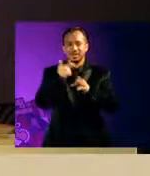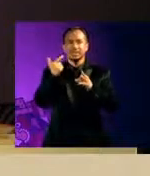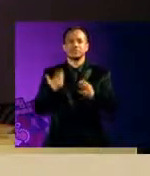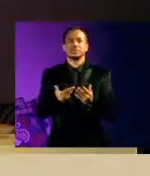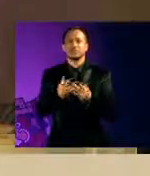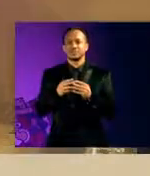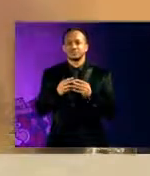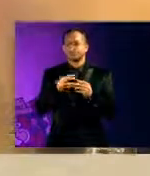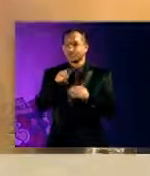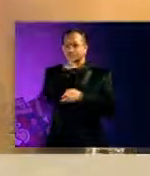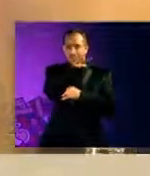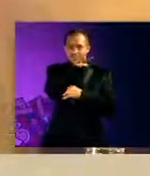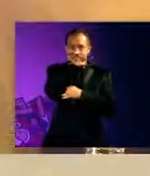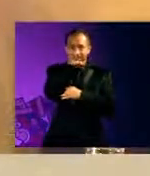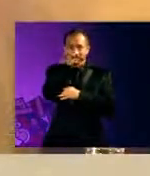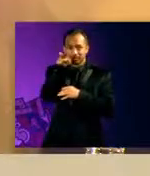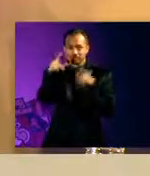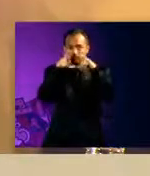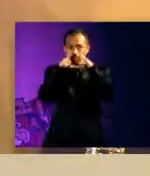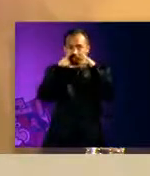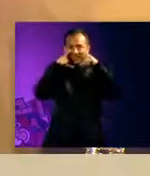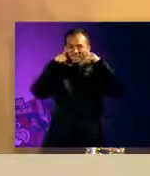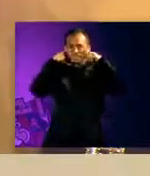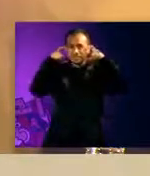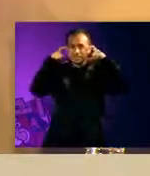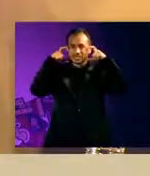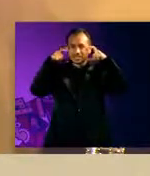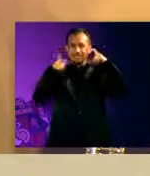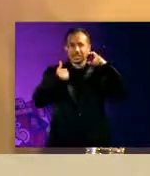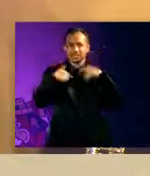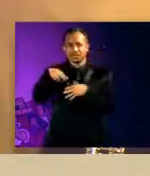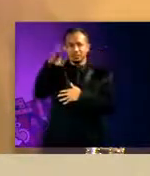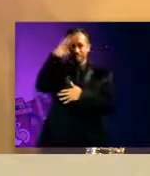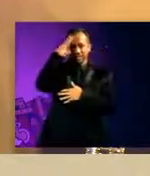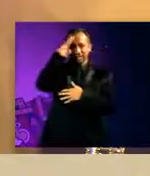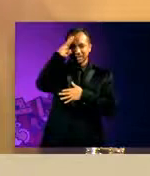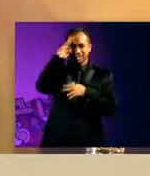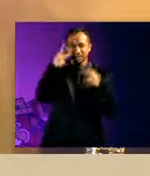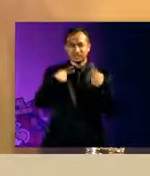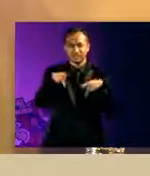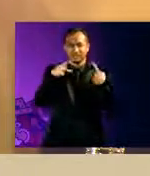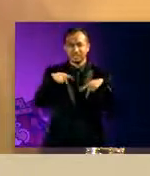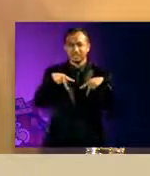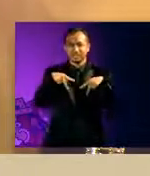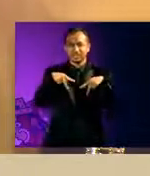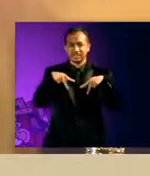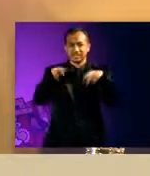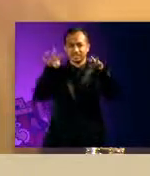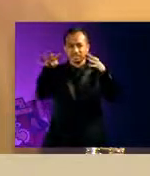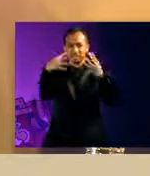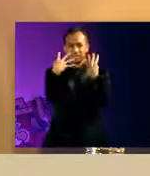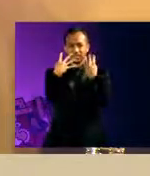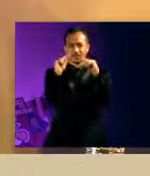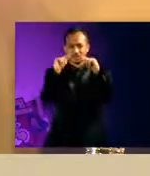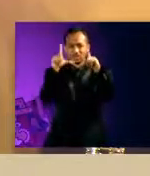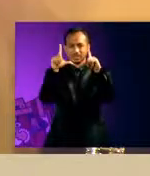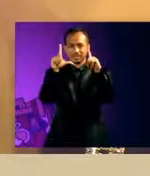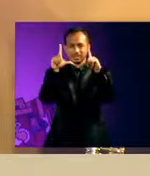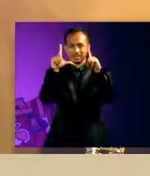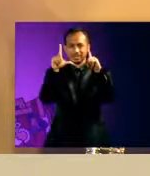los estoy viendo a todos con cubrebocas estoy pensando a la gente que me está viendo por la pantalla por